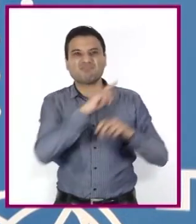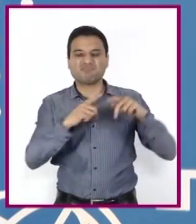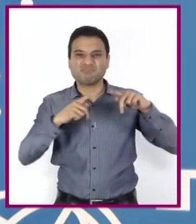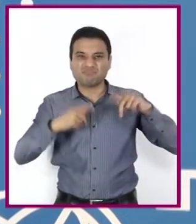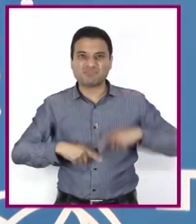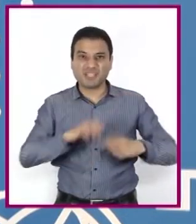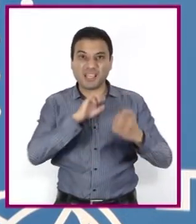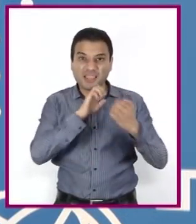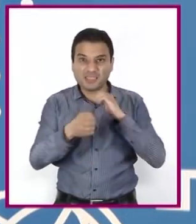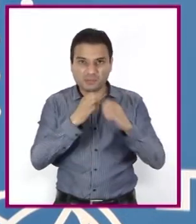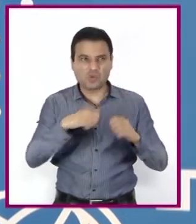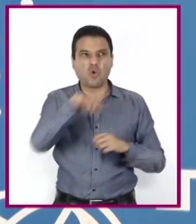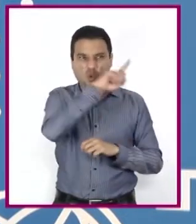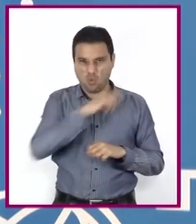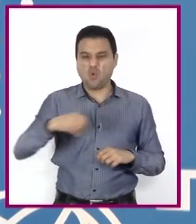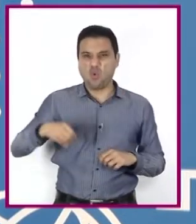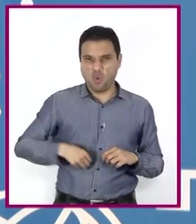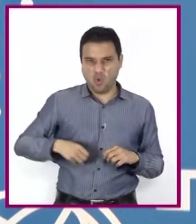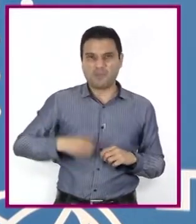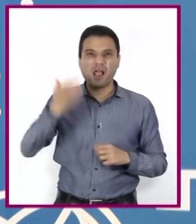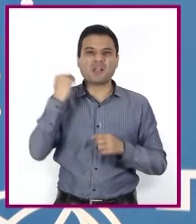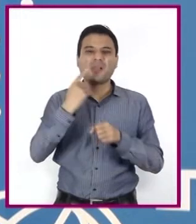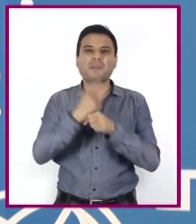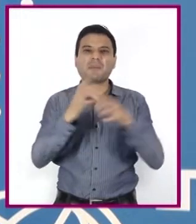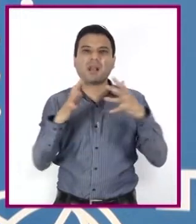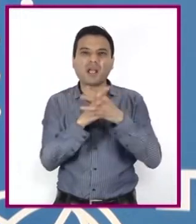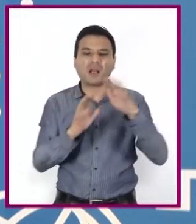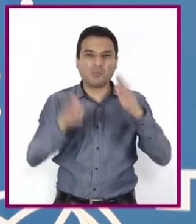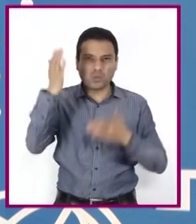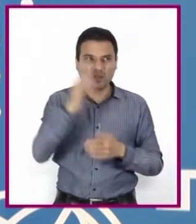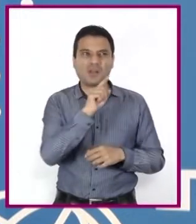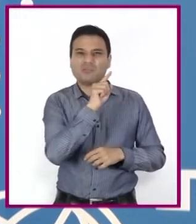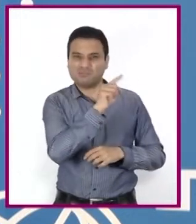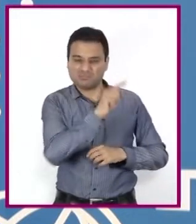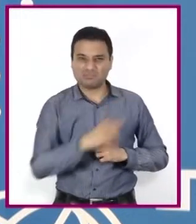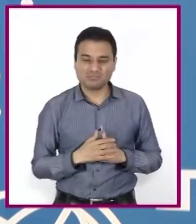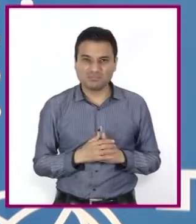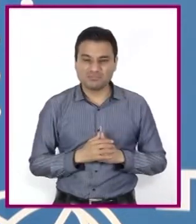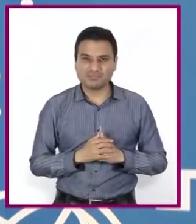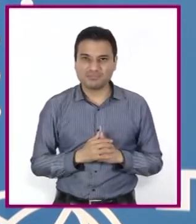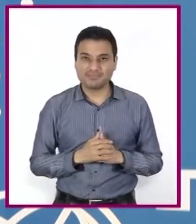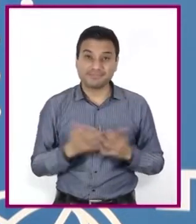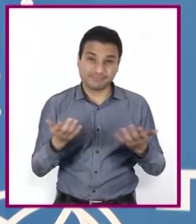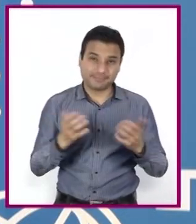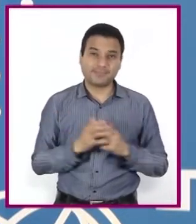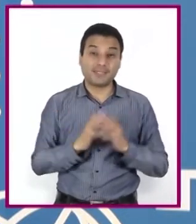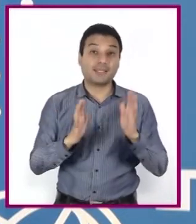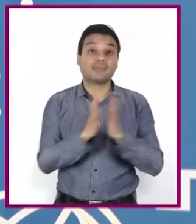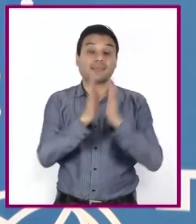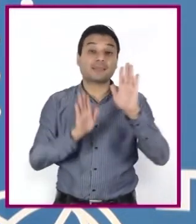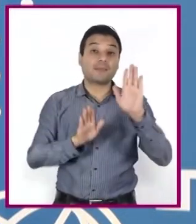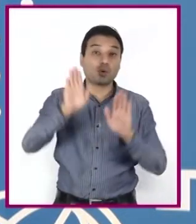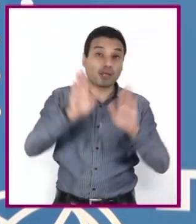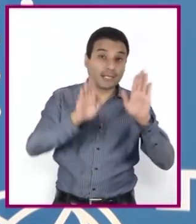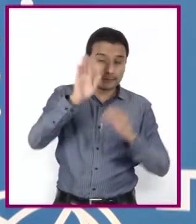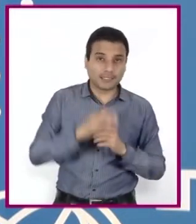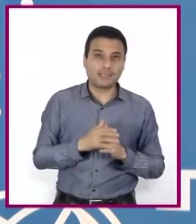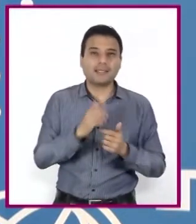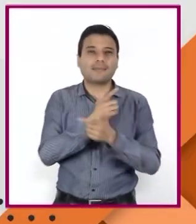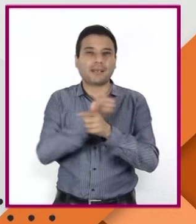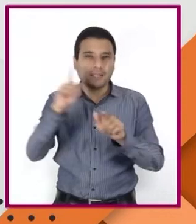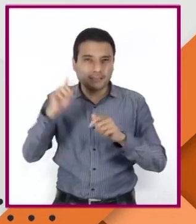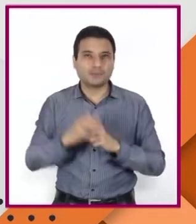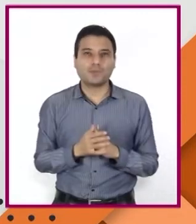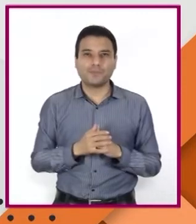Alemania desde el fin de la Primera Guerra Mundial. La democracia, el liberalismo, el comunismo y el judaísmo.